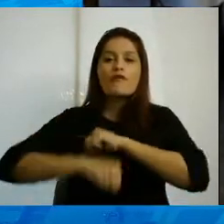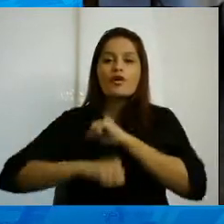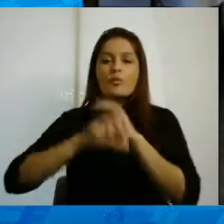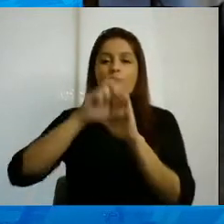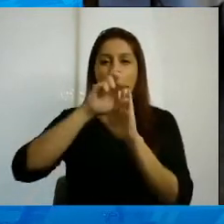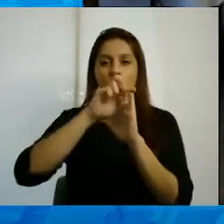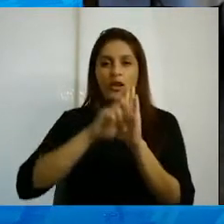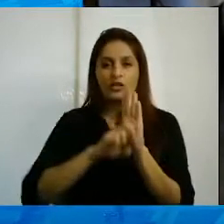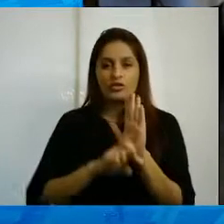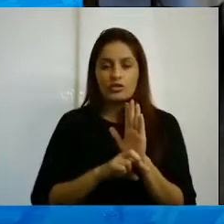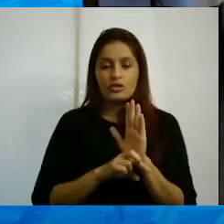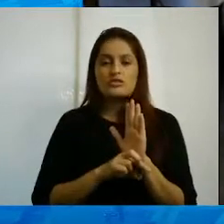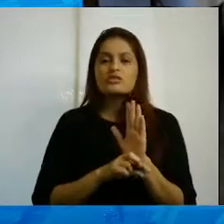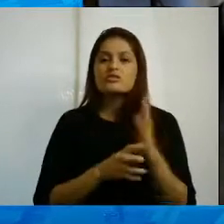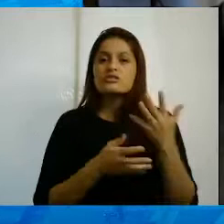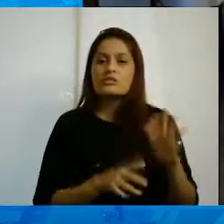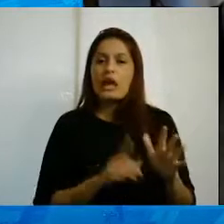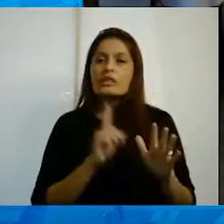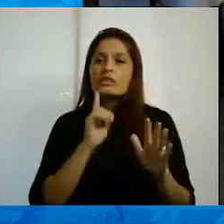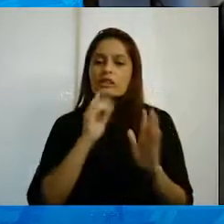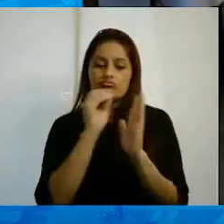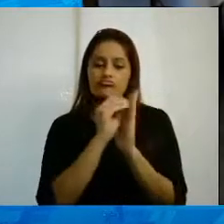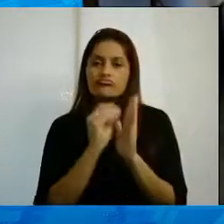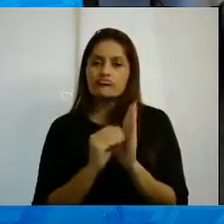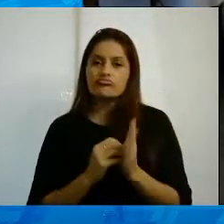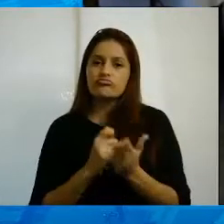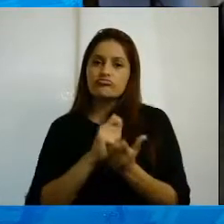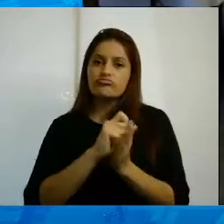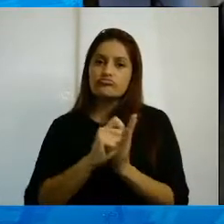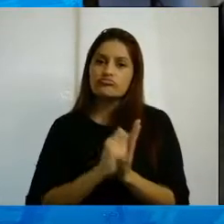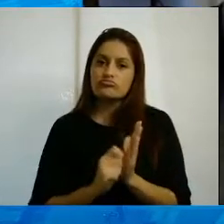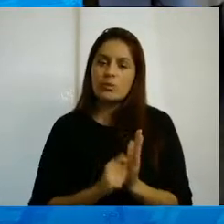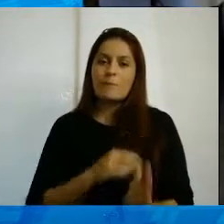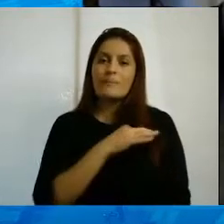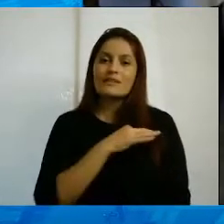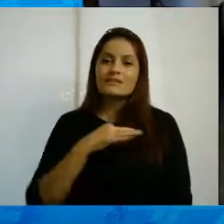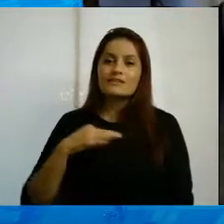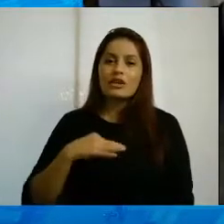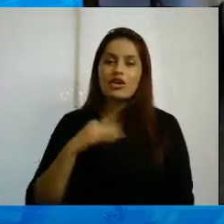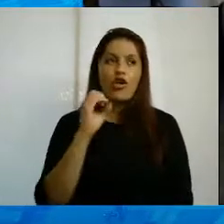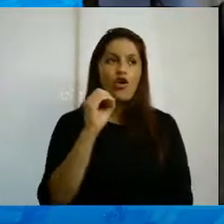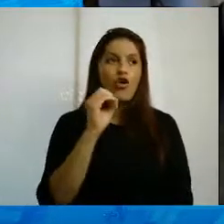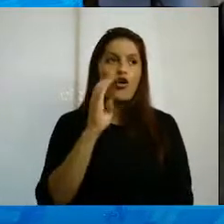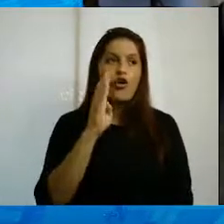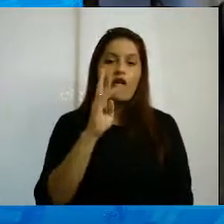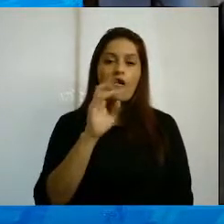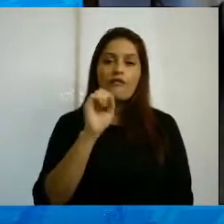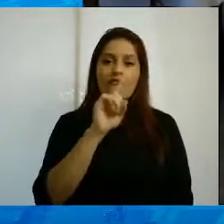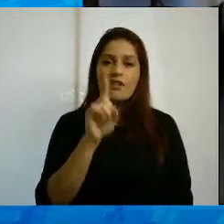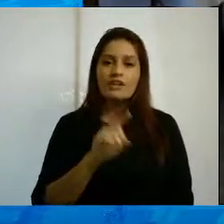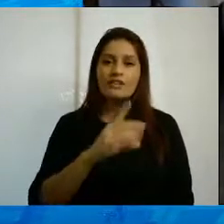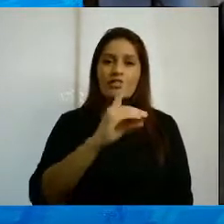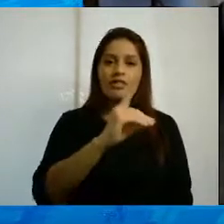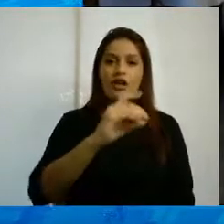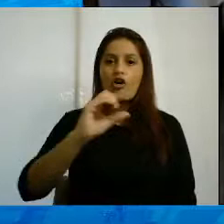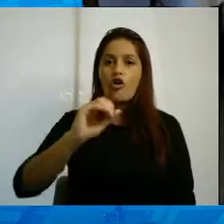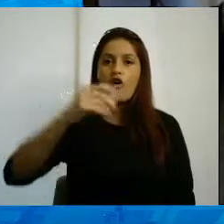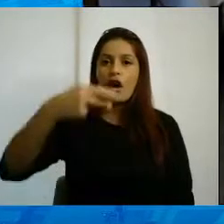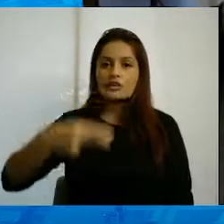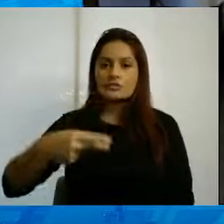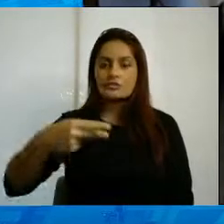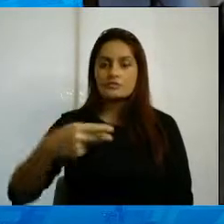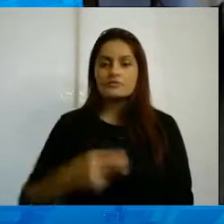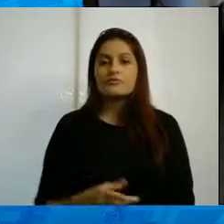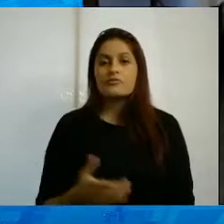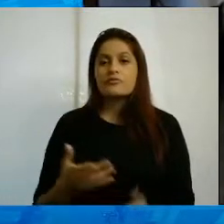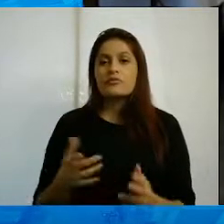proyectos que ya están presupuestados en el Ministerio de Obras, a través de la DOH. Inicialmente